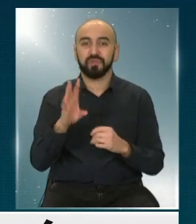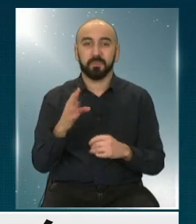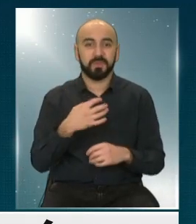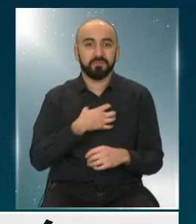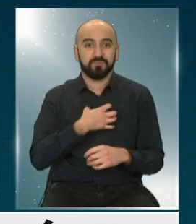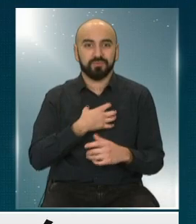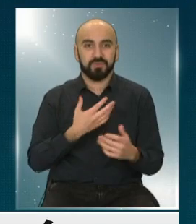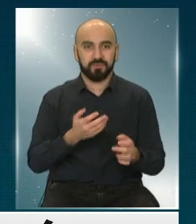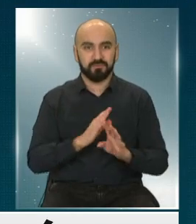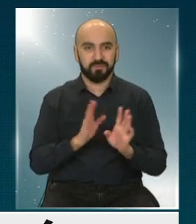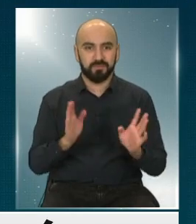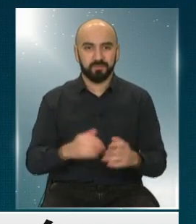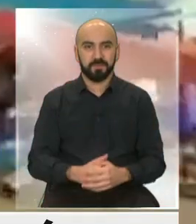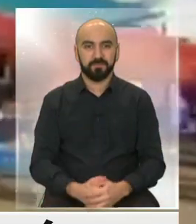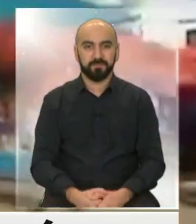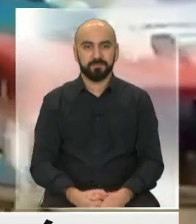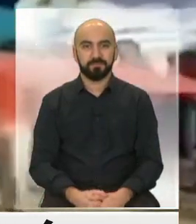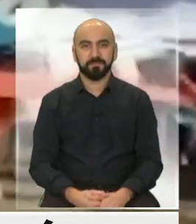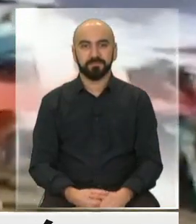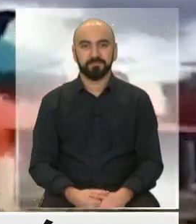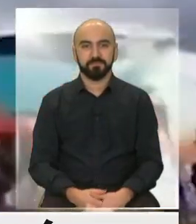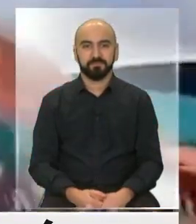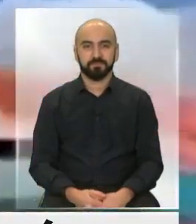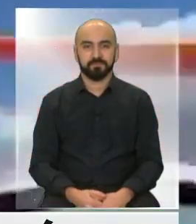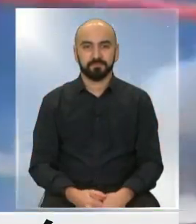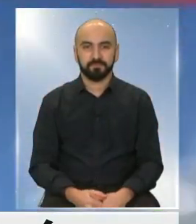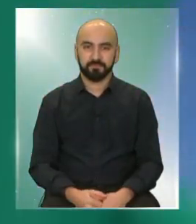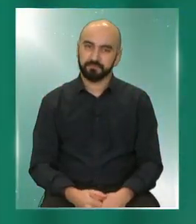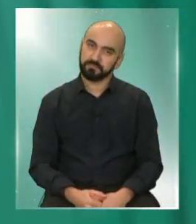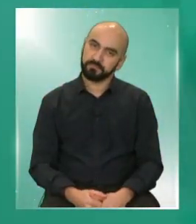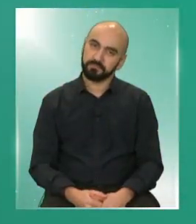tremendo susto, usted comprenderá.